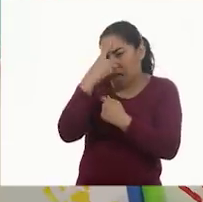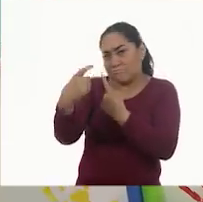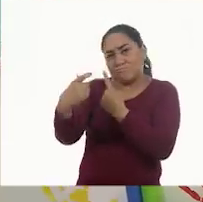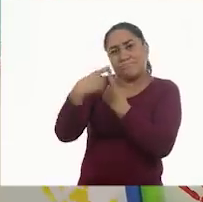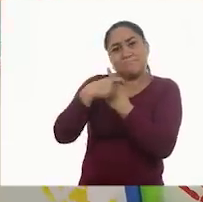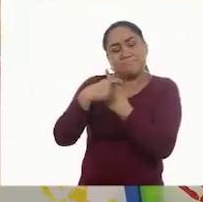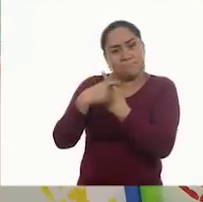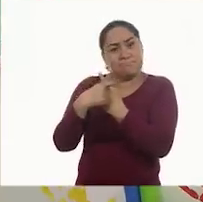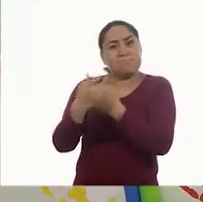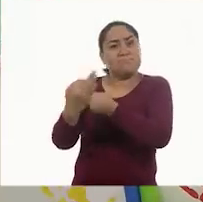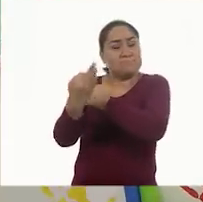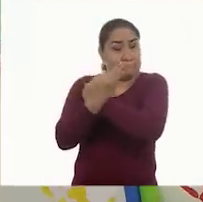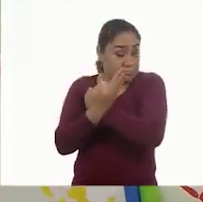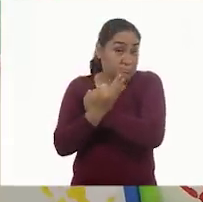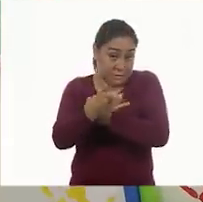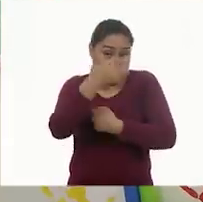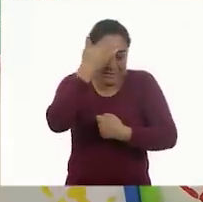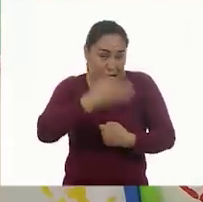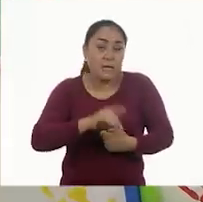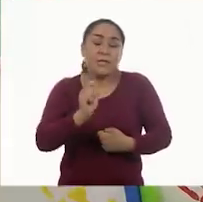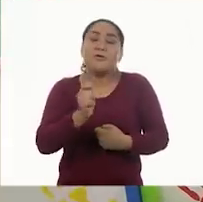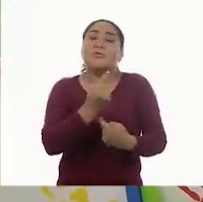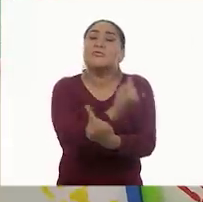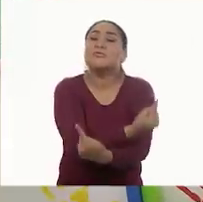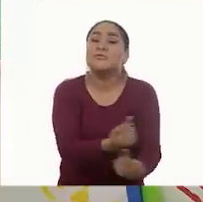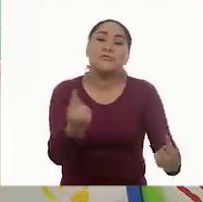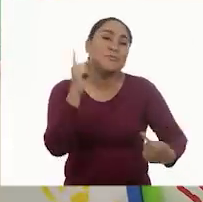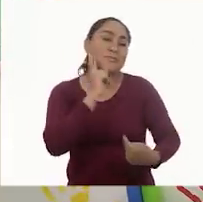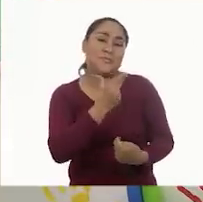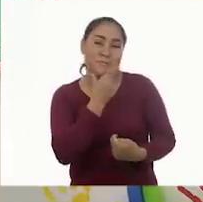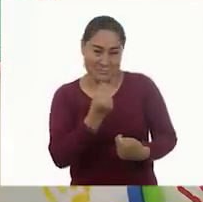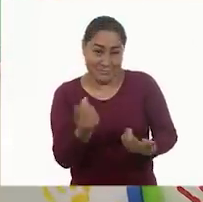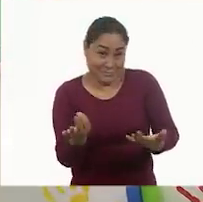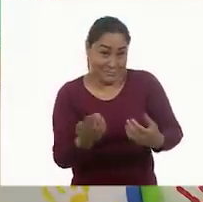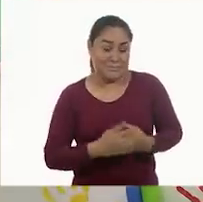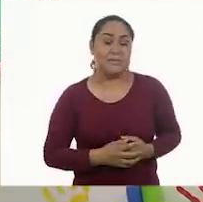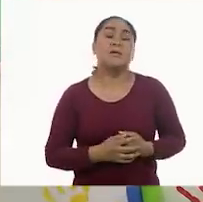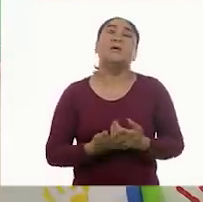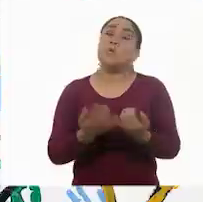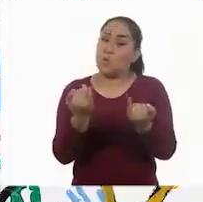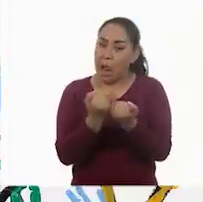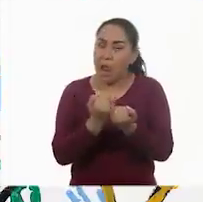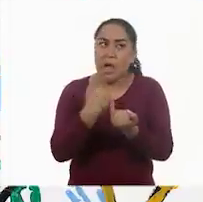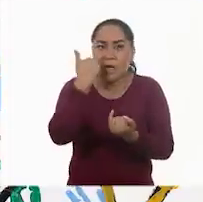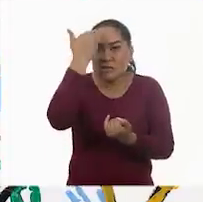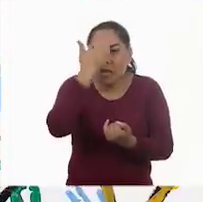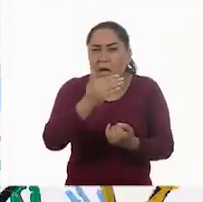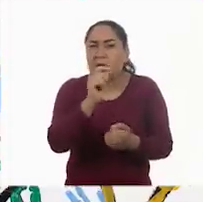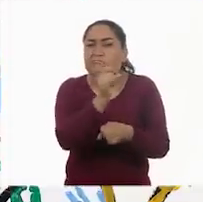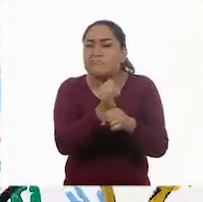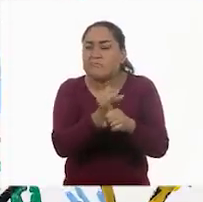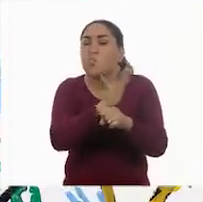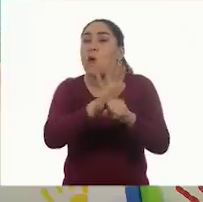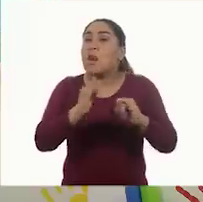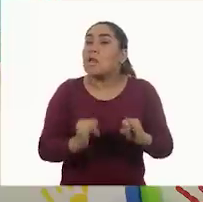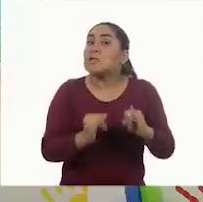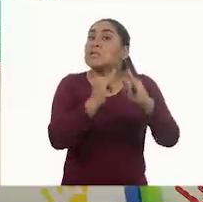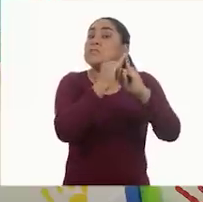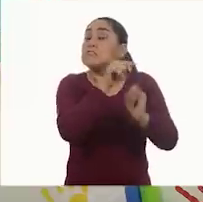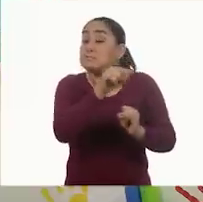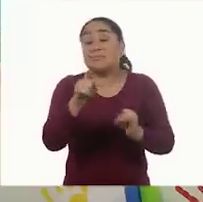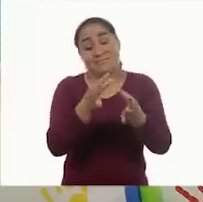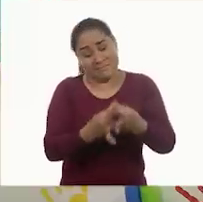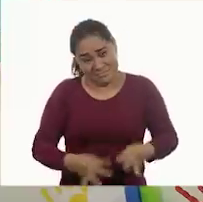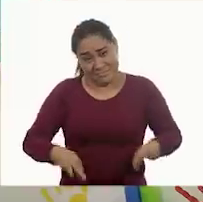protegernos, considerando que son niñas y niños, ¿verdad? Y las instituciones. Eso es muy importante para que podamos